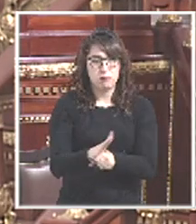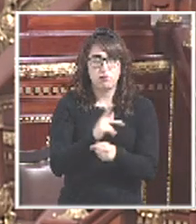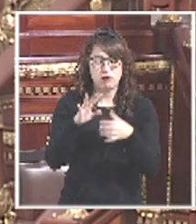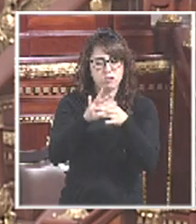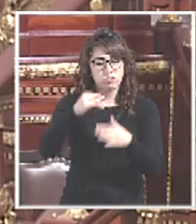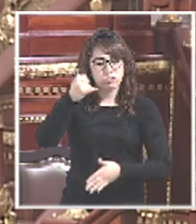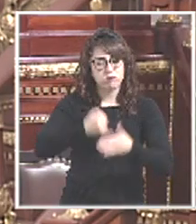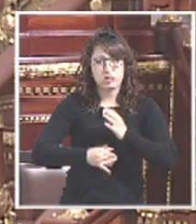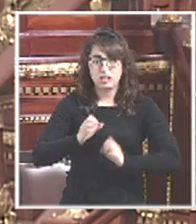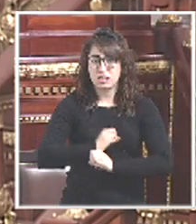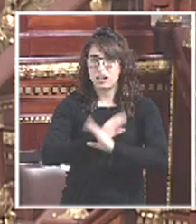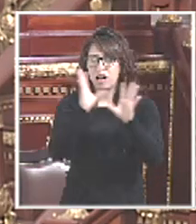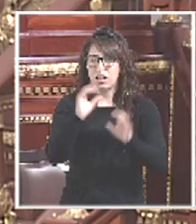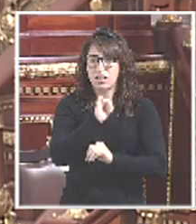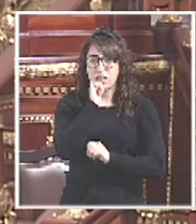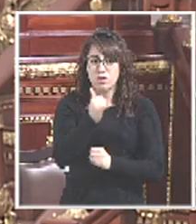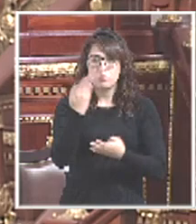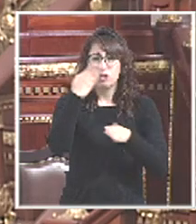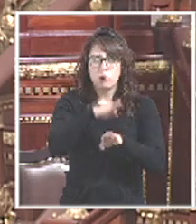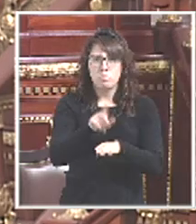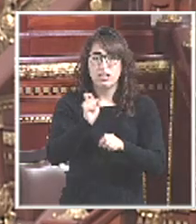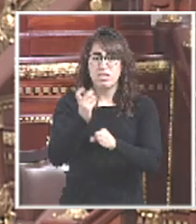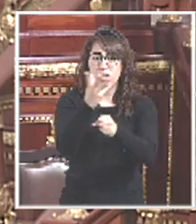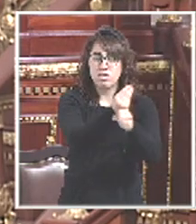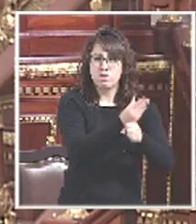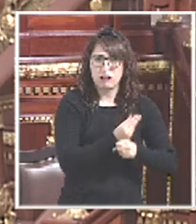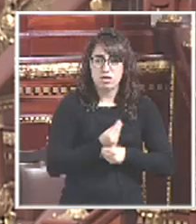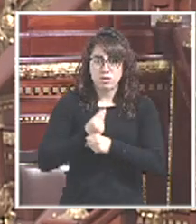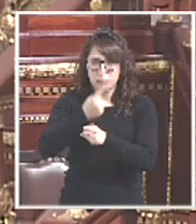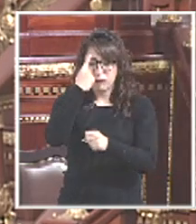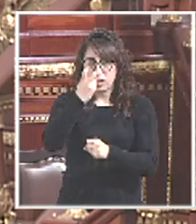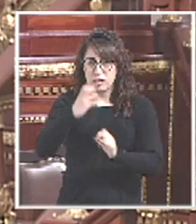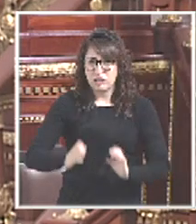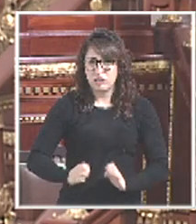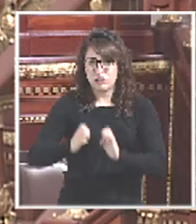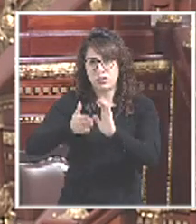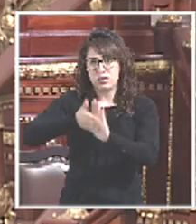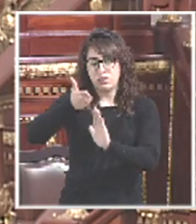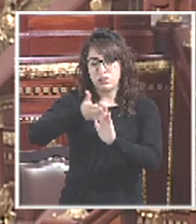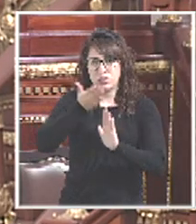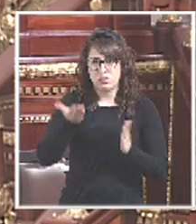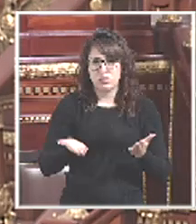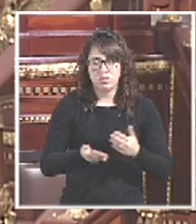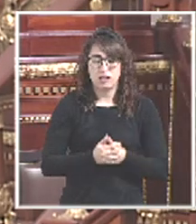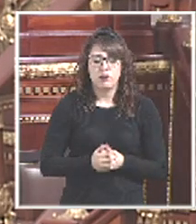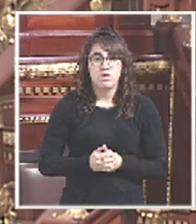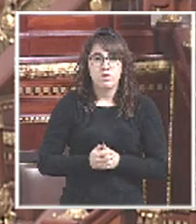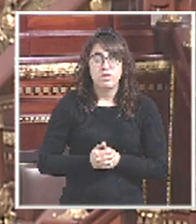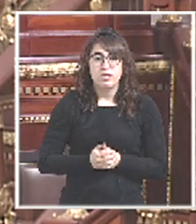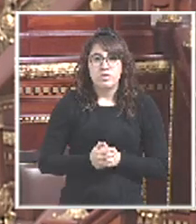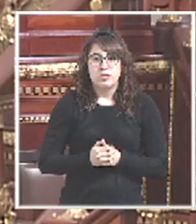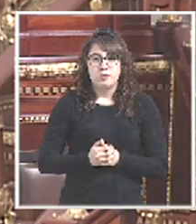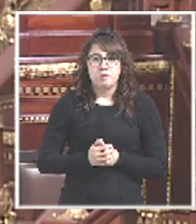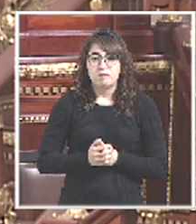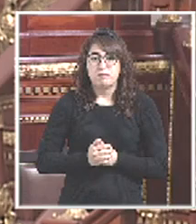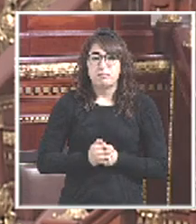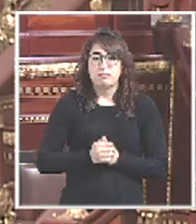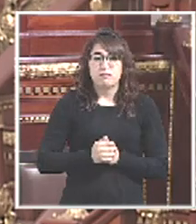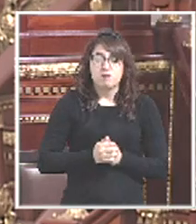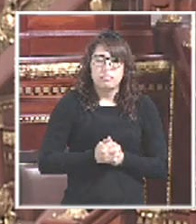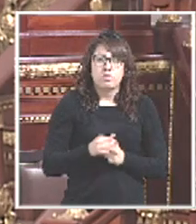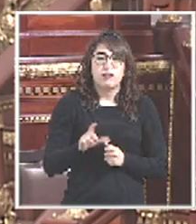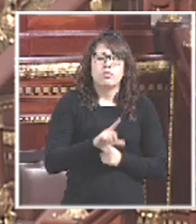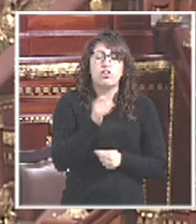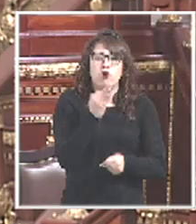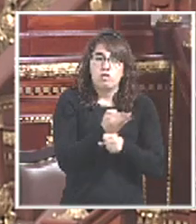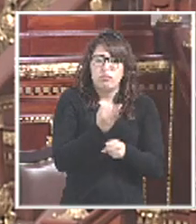claridad en las medidas de mitigación que se establecieron para la construcción de la obra en mérito. En tal virtud, derivado de que se encuentra